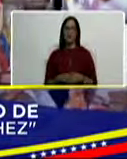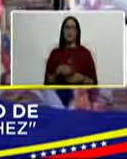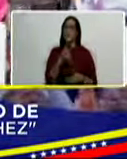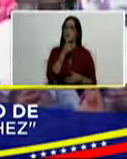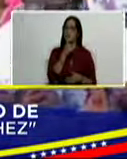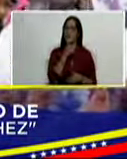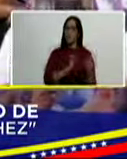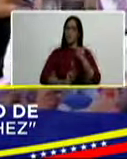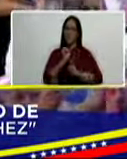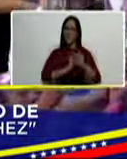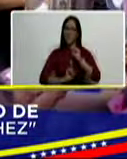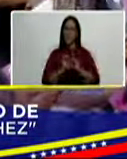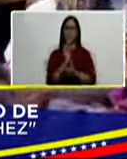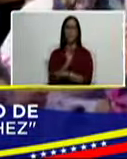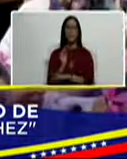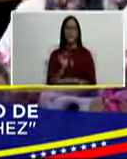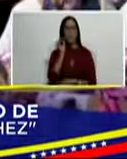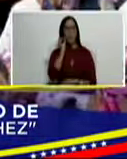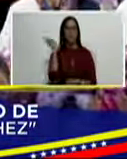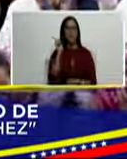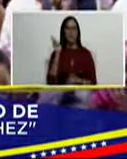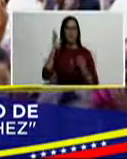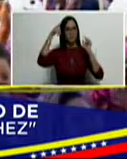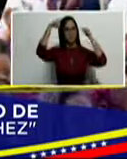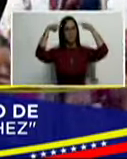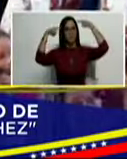¿Quién defendió y protegió a la mujer venezolana?